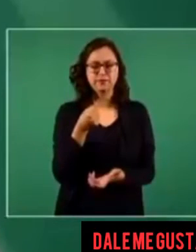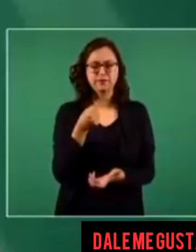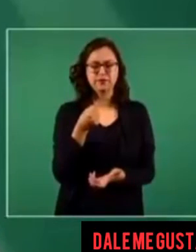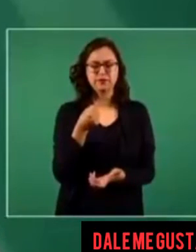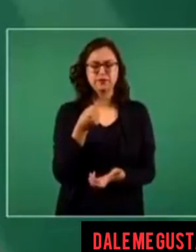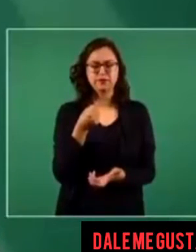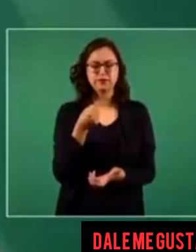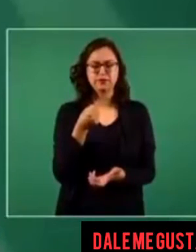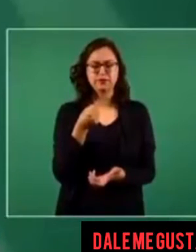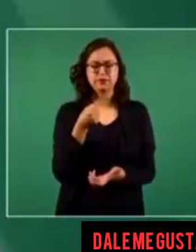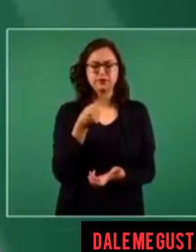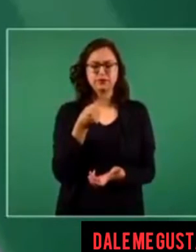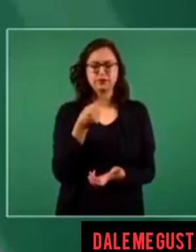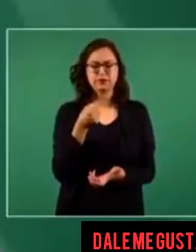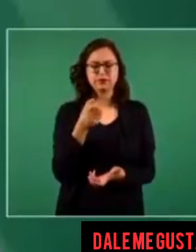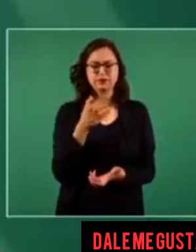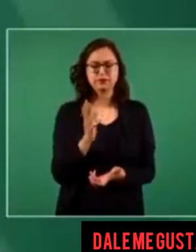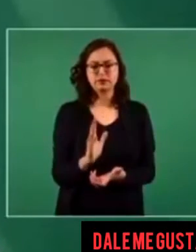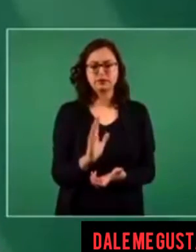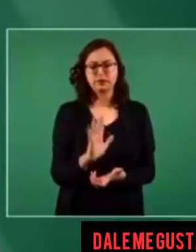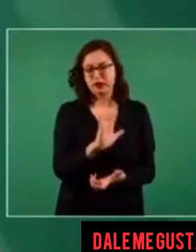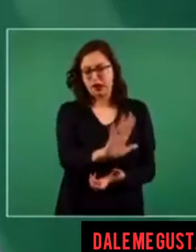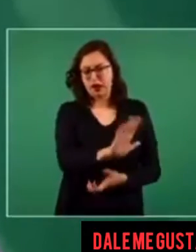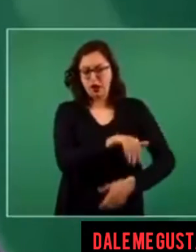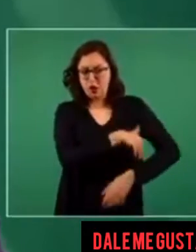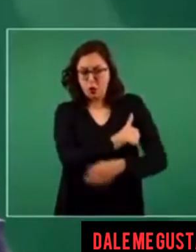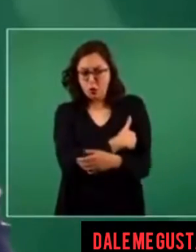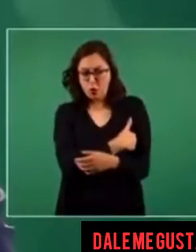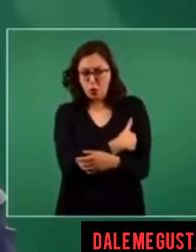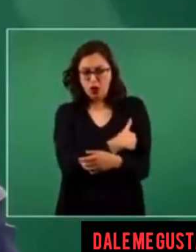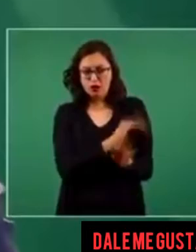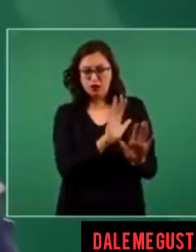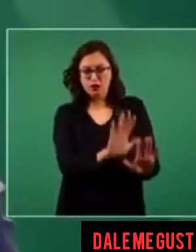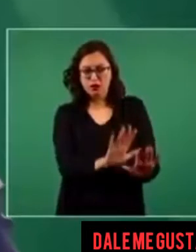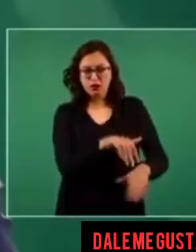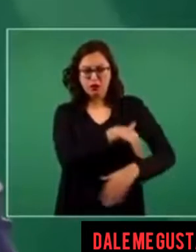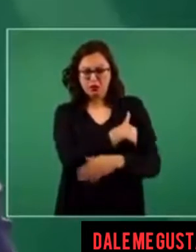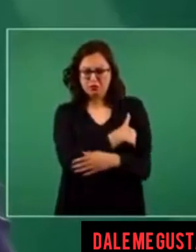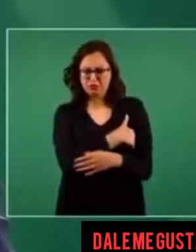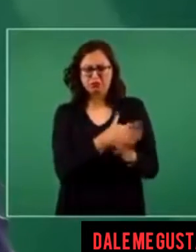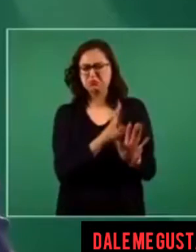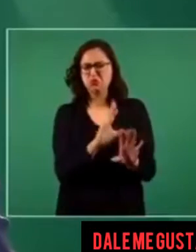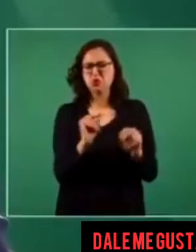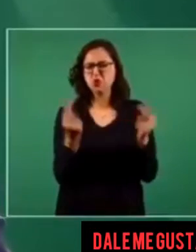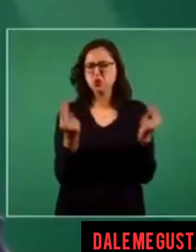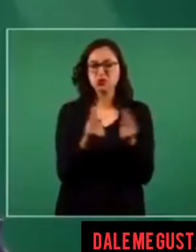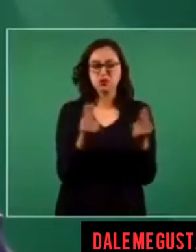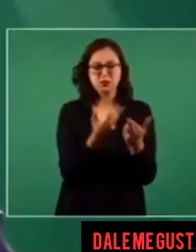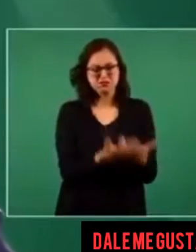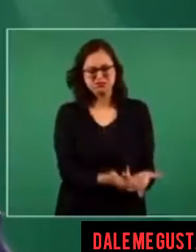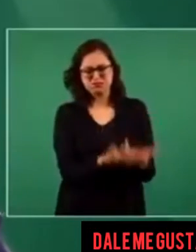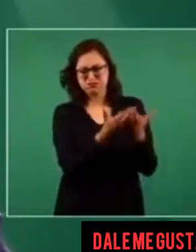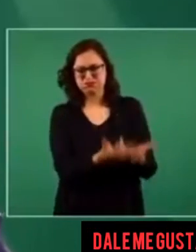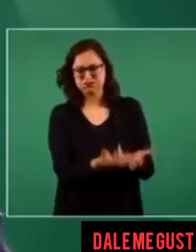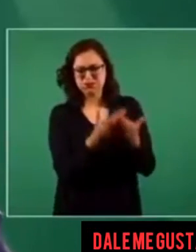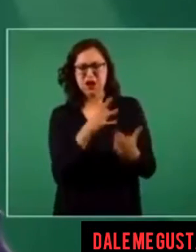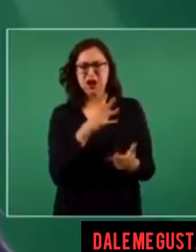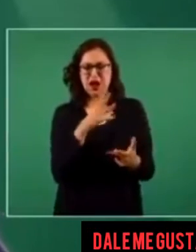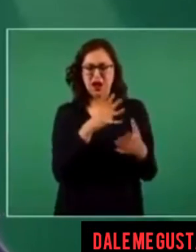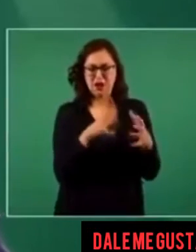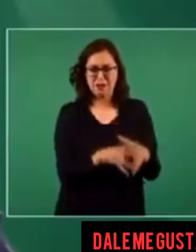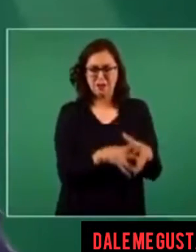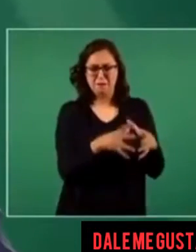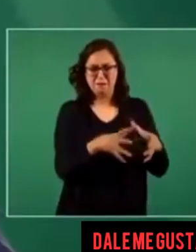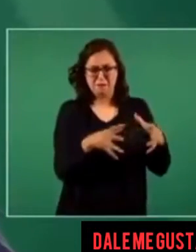no esté solo en reservas, porque han crecido mucho ya las reservas. Además,